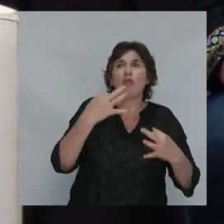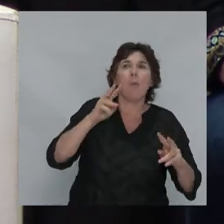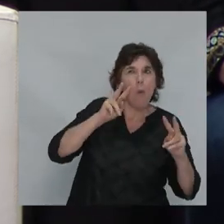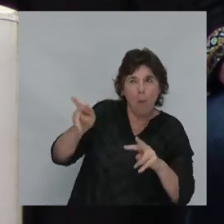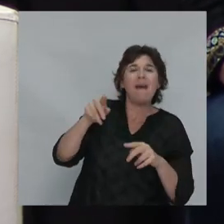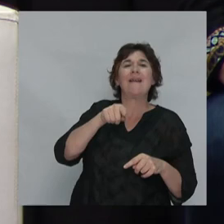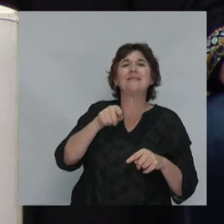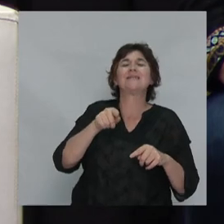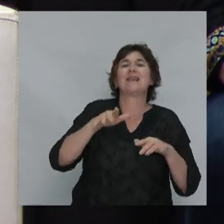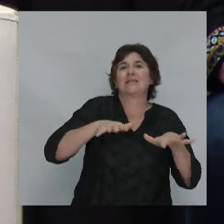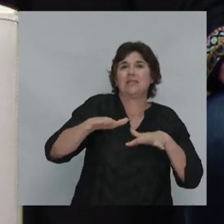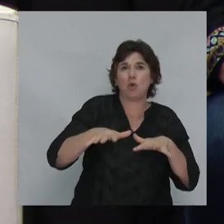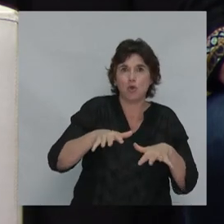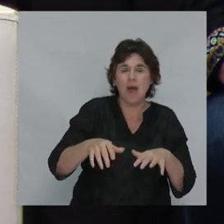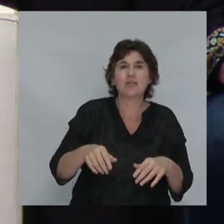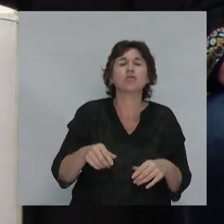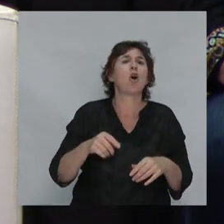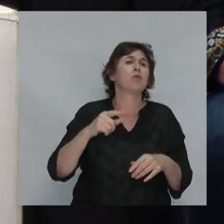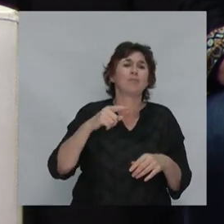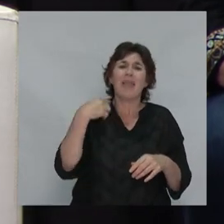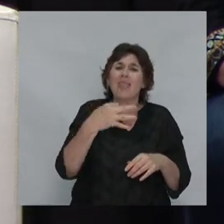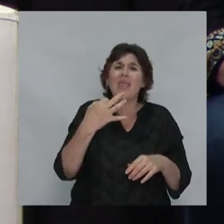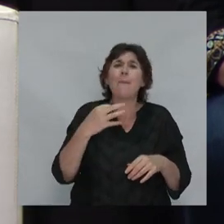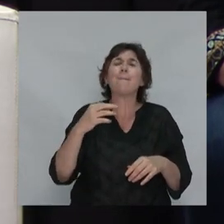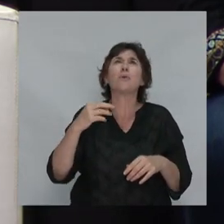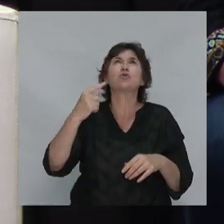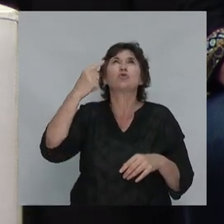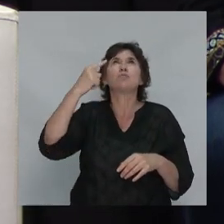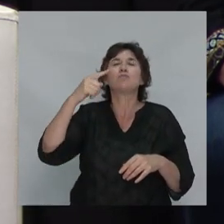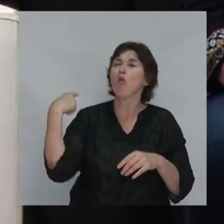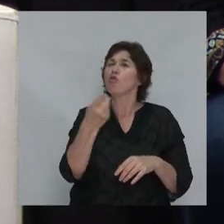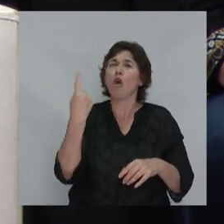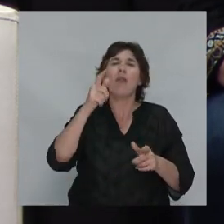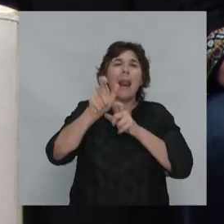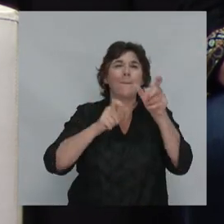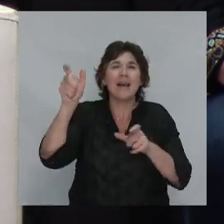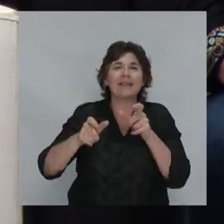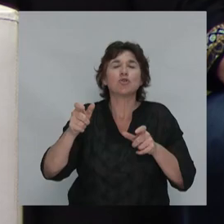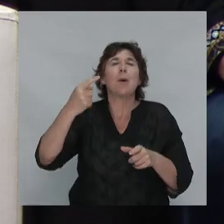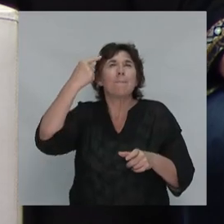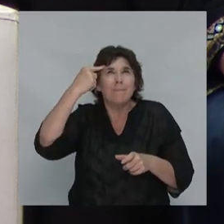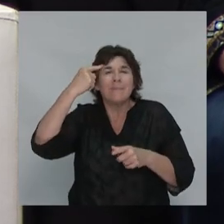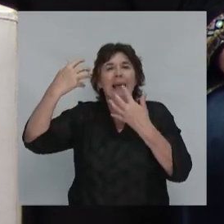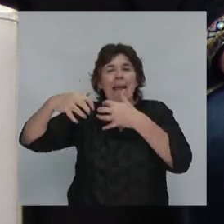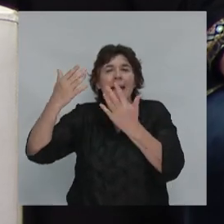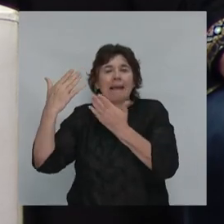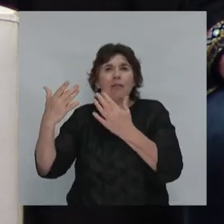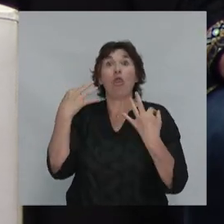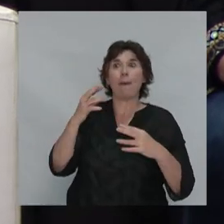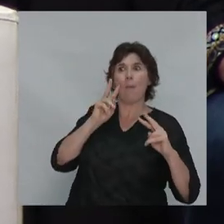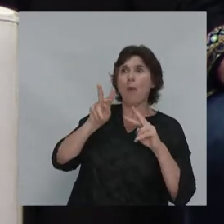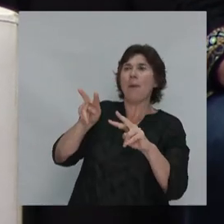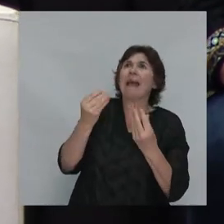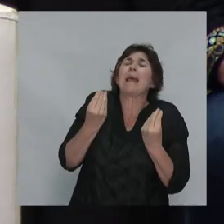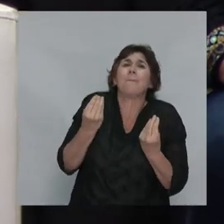ajeno a todos los que disputamos por un pensamiento crítico. Estamos viendo lo